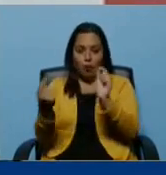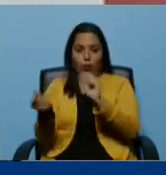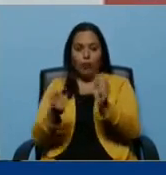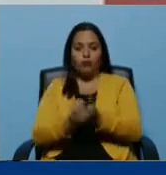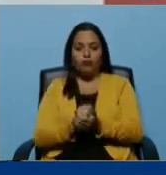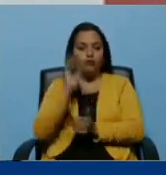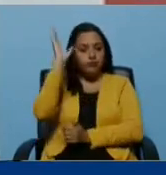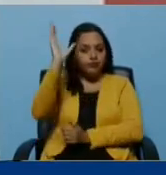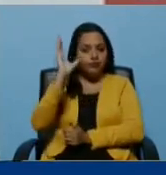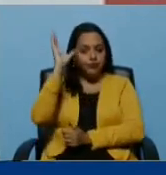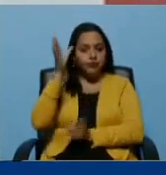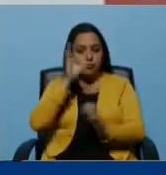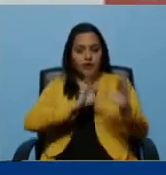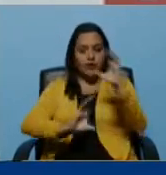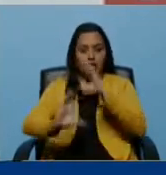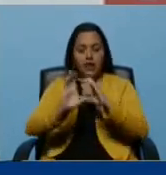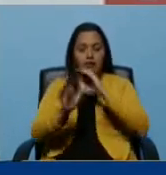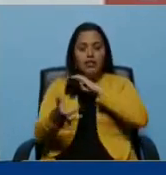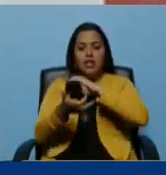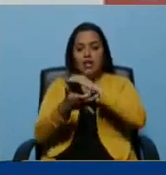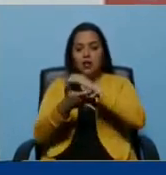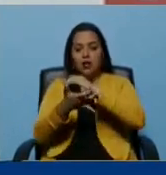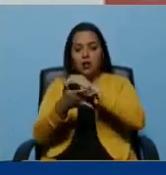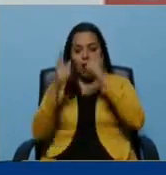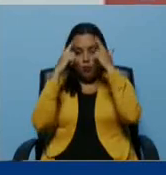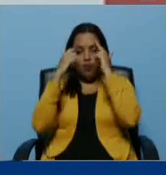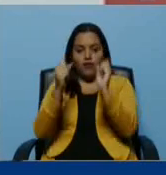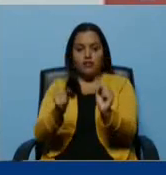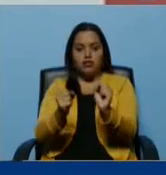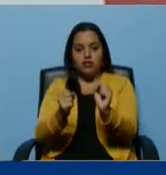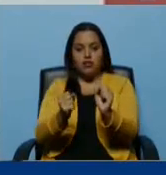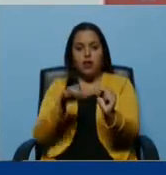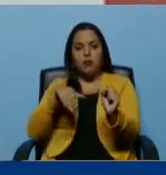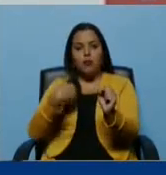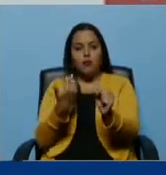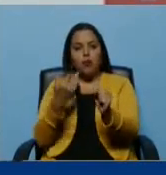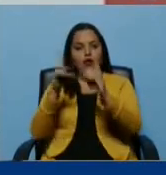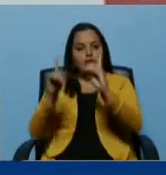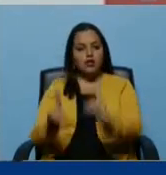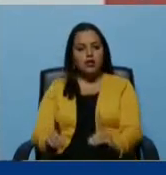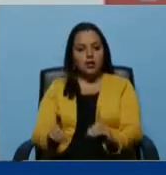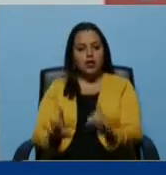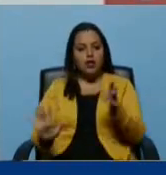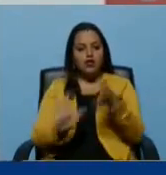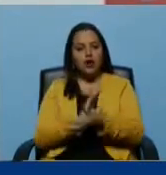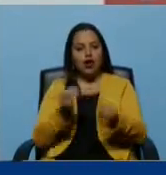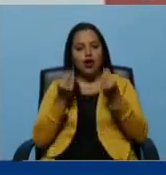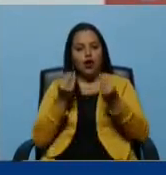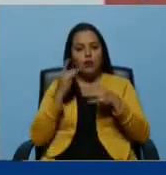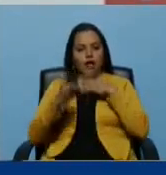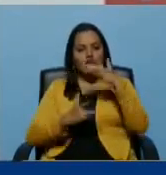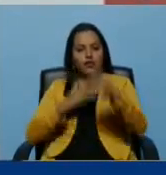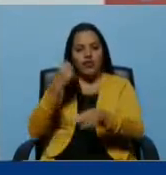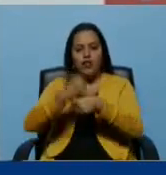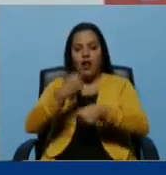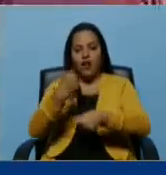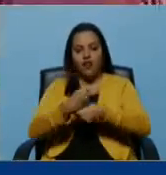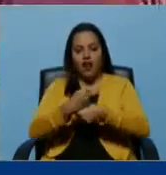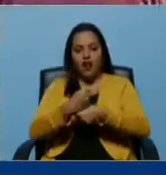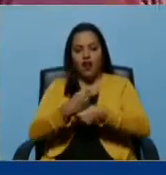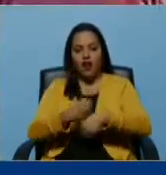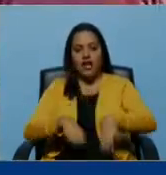con capacidad científica, técnica, profesional, para definir la agenda concreta de acción en